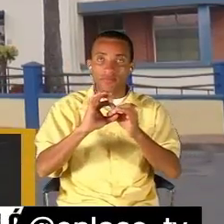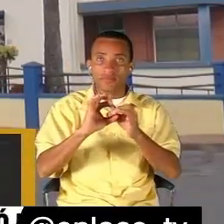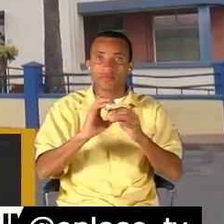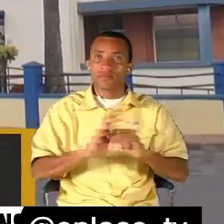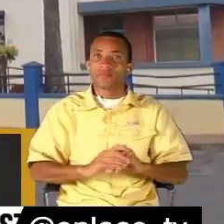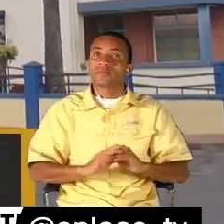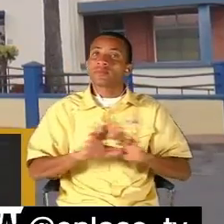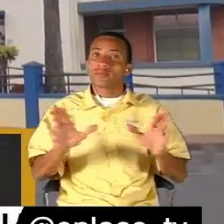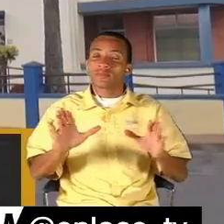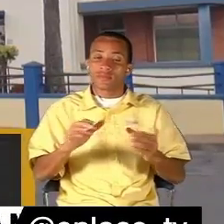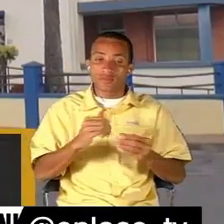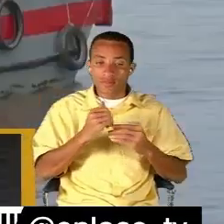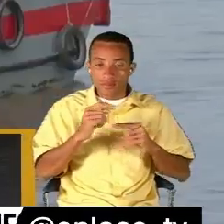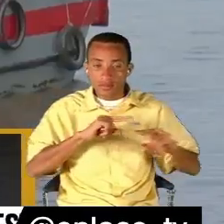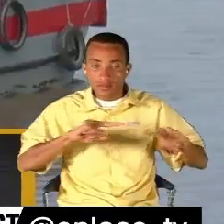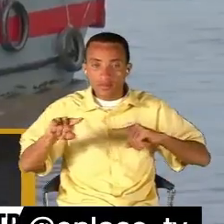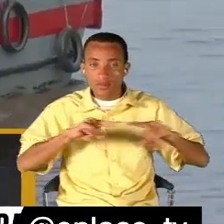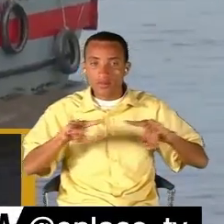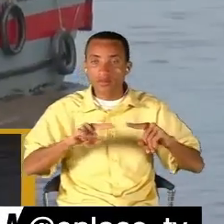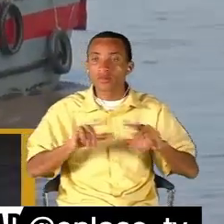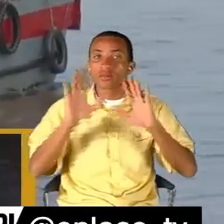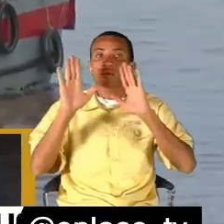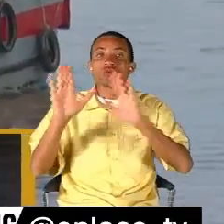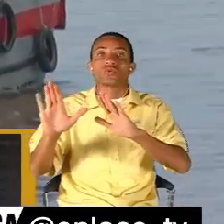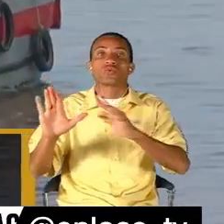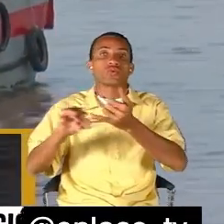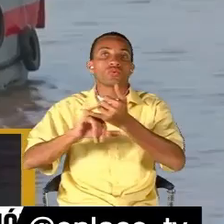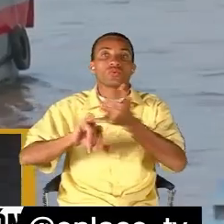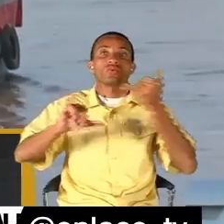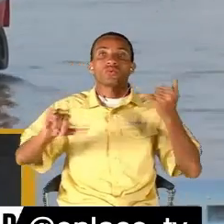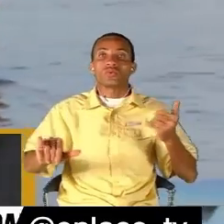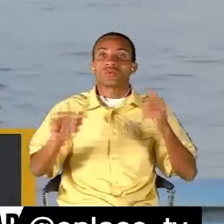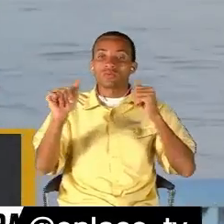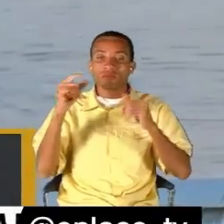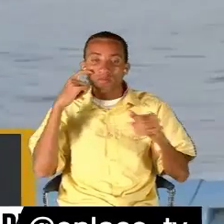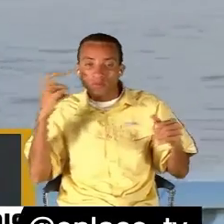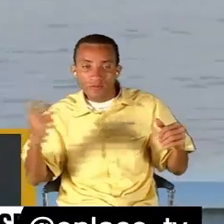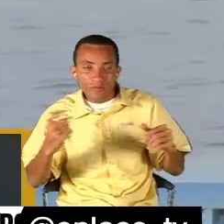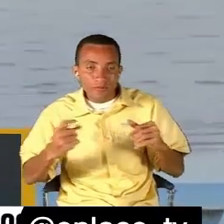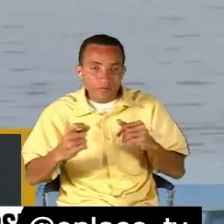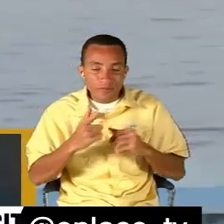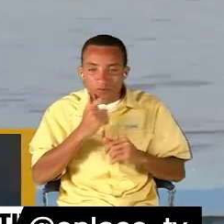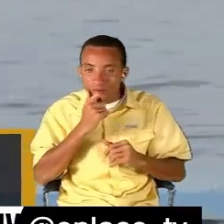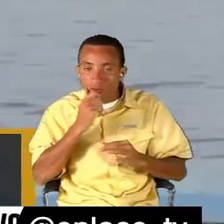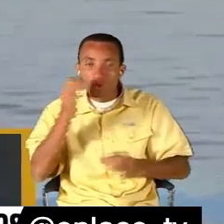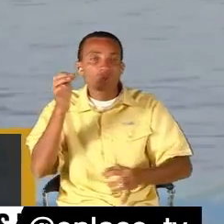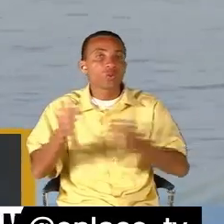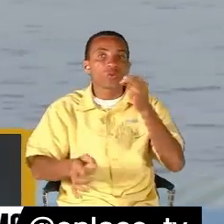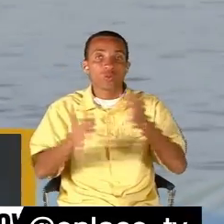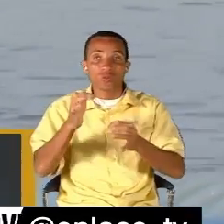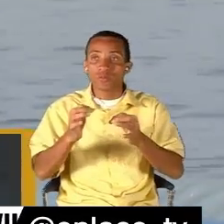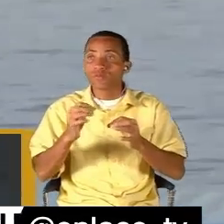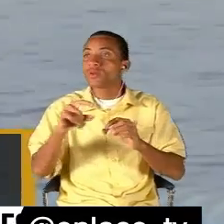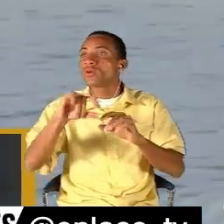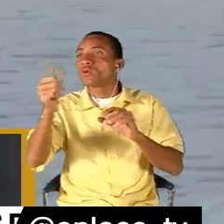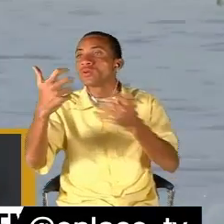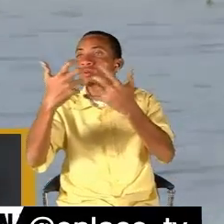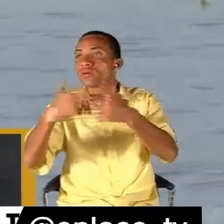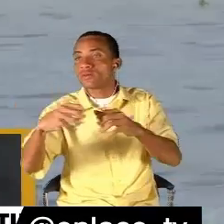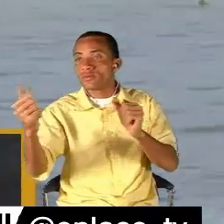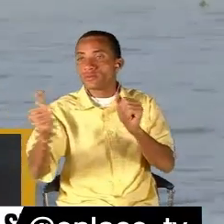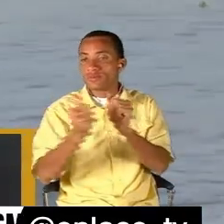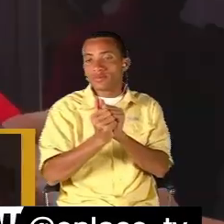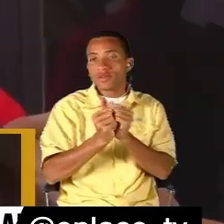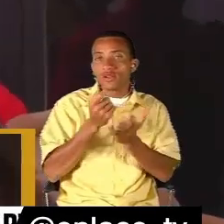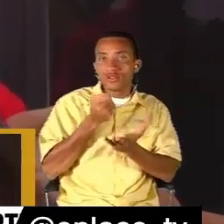la dirección de Cor Magdalena tiene la autonomía de buscar eso y revisar jurídicamente que el socio que llegue sea un socio